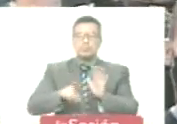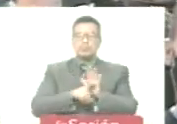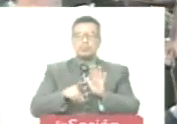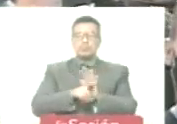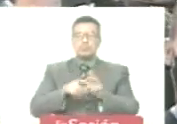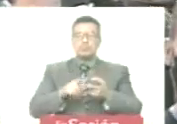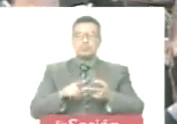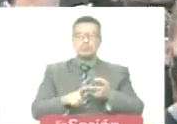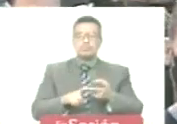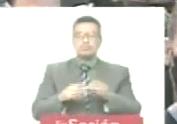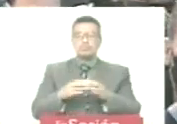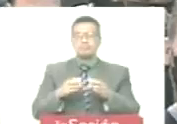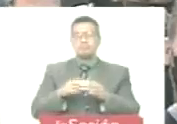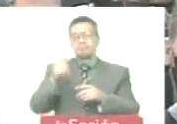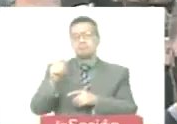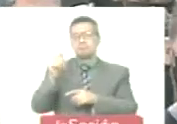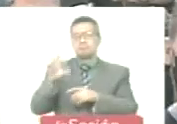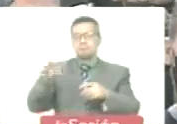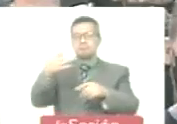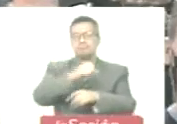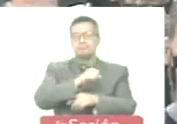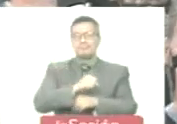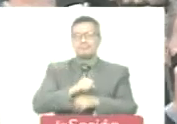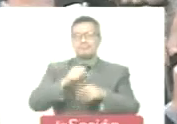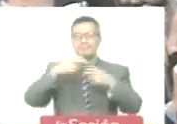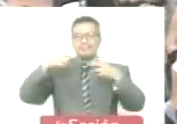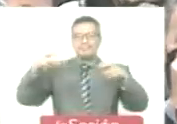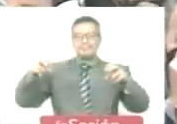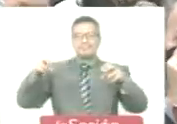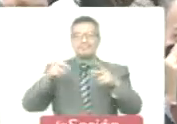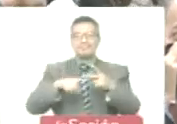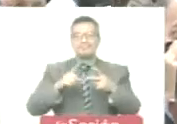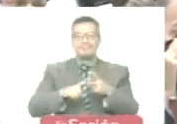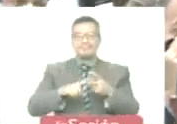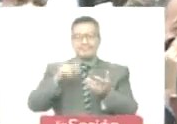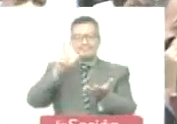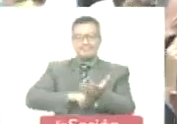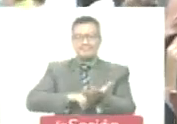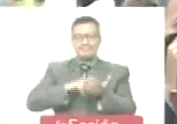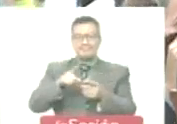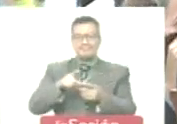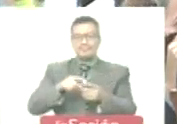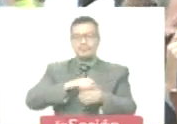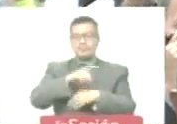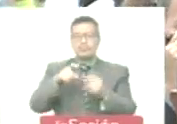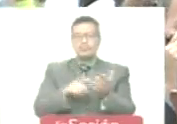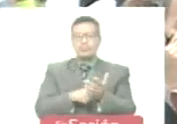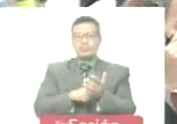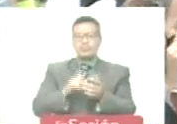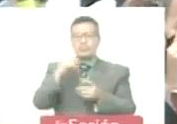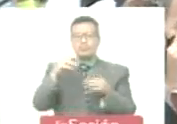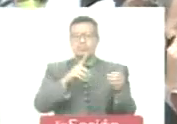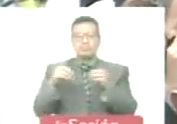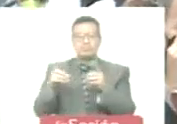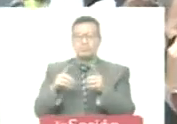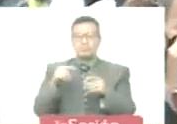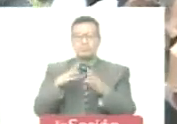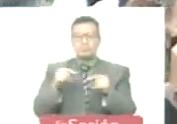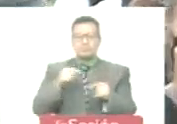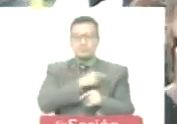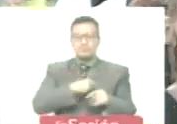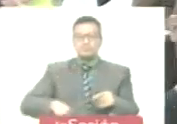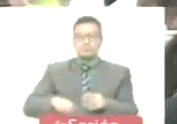la primera discusión, a los fines de lograr un texto consensuado para aprobarlo por unanimidad en la Cámara en la primera discusión. Es todo, señor